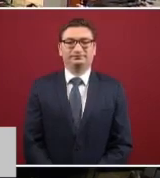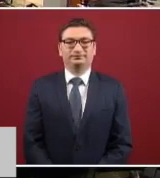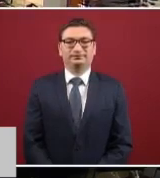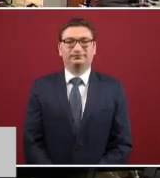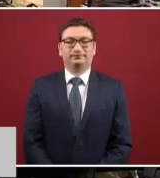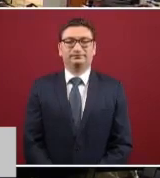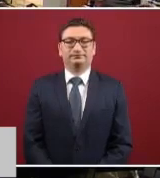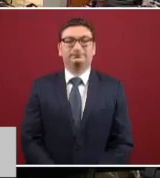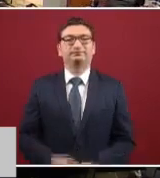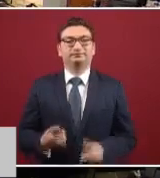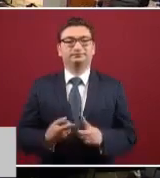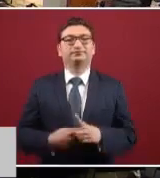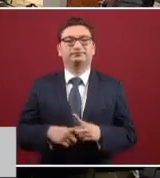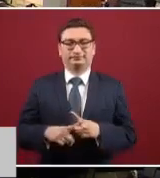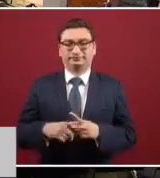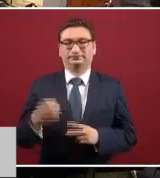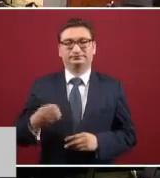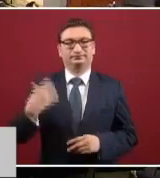los precios.